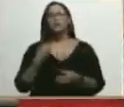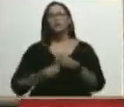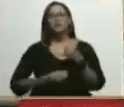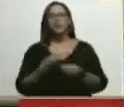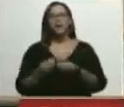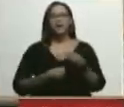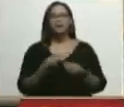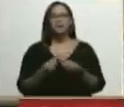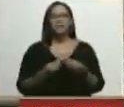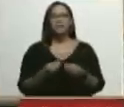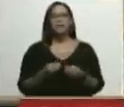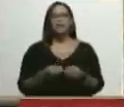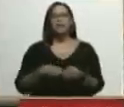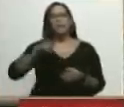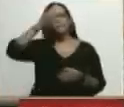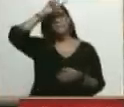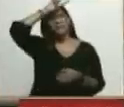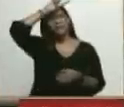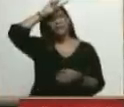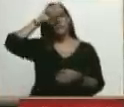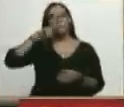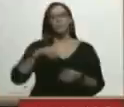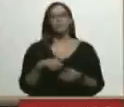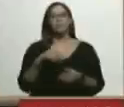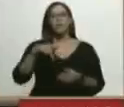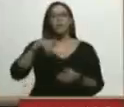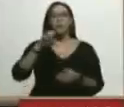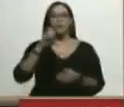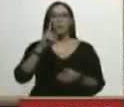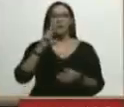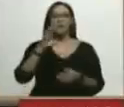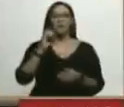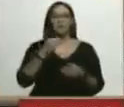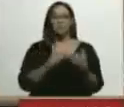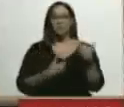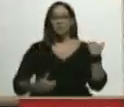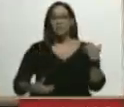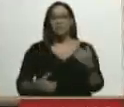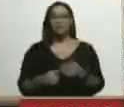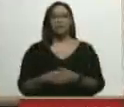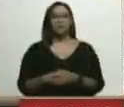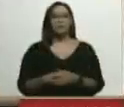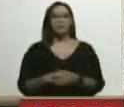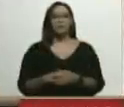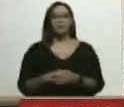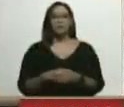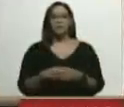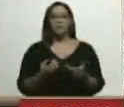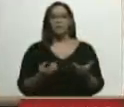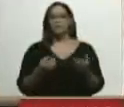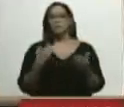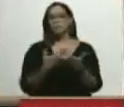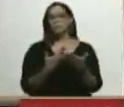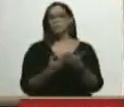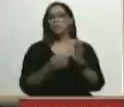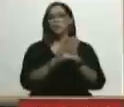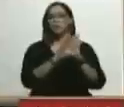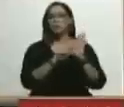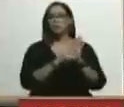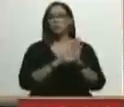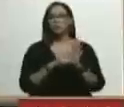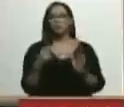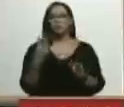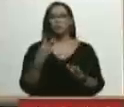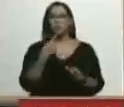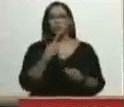en Perú Pedro Castillo según el amparado también en la Constitución ambos no